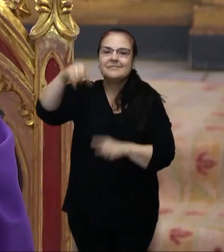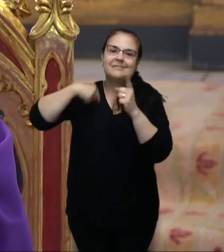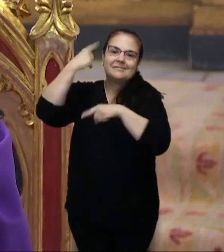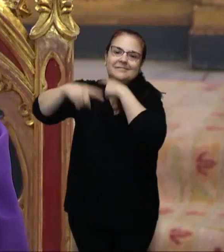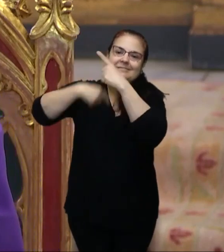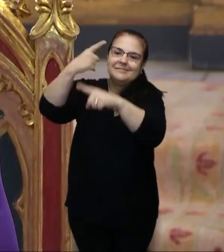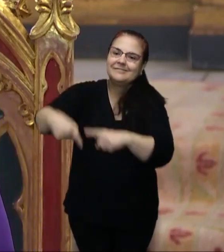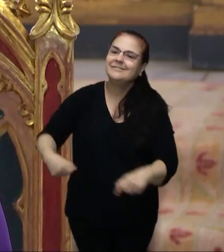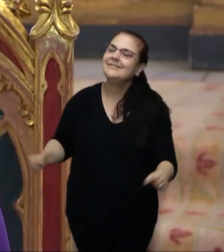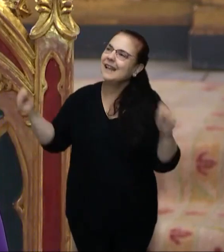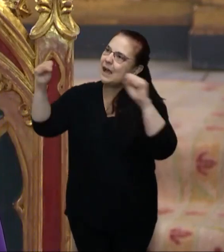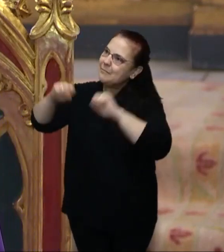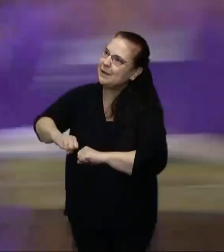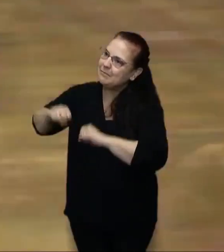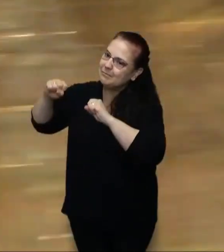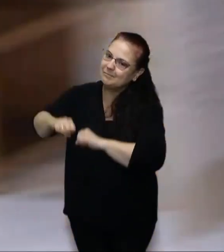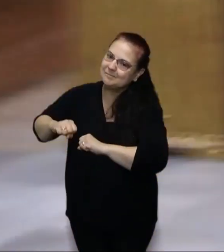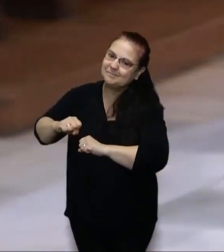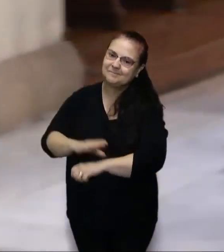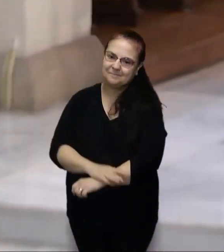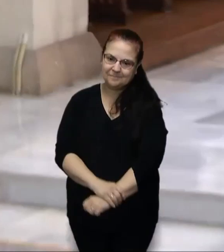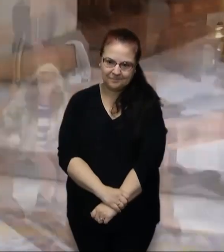los siglos de los siglos.